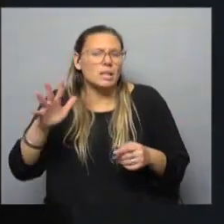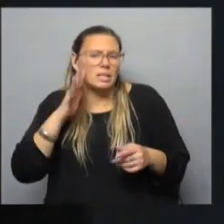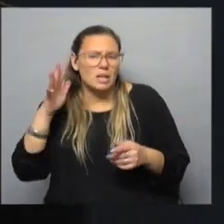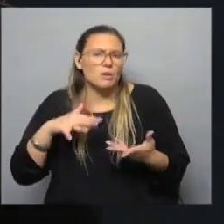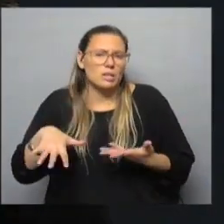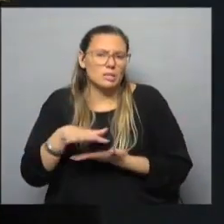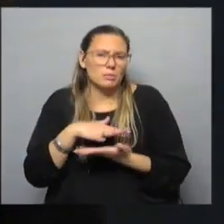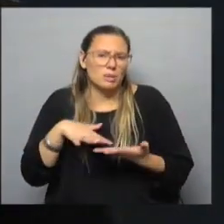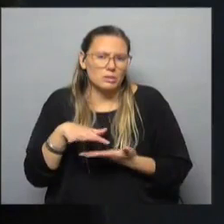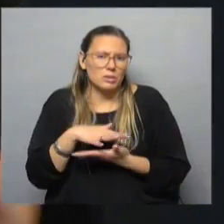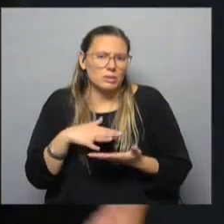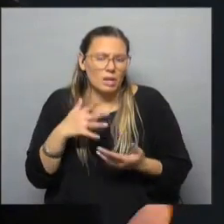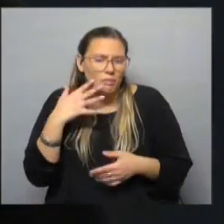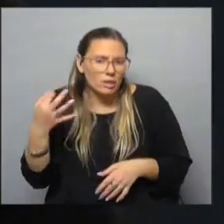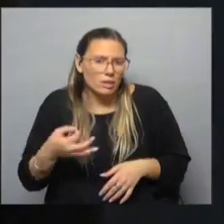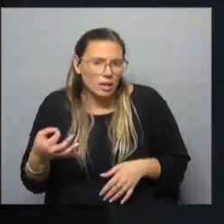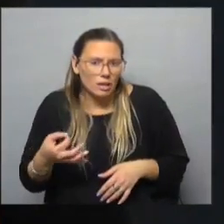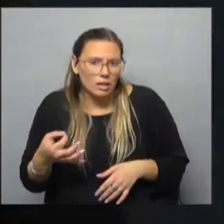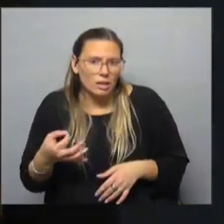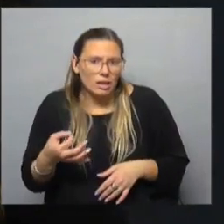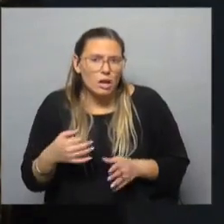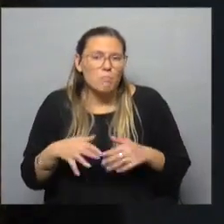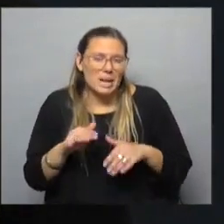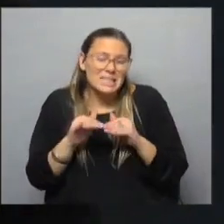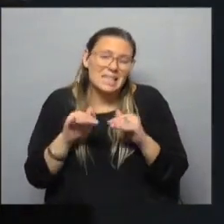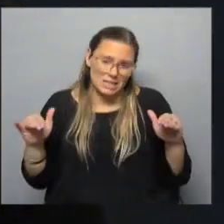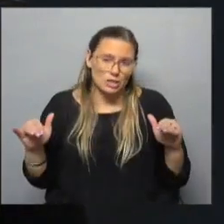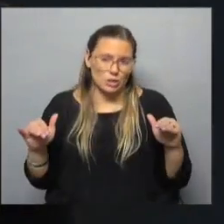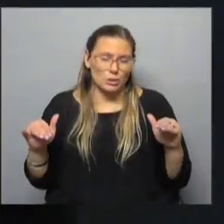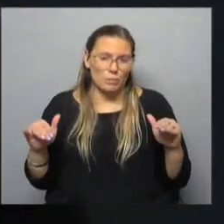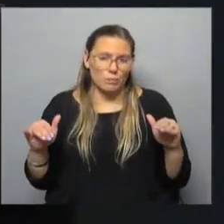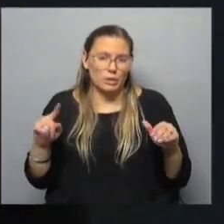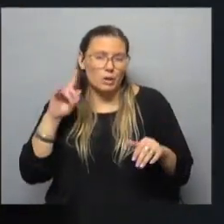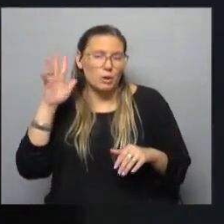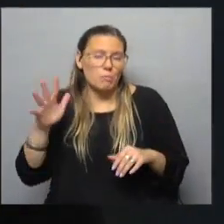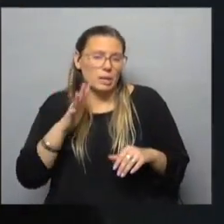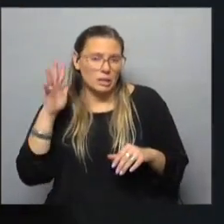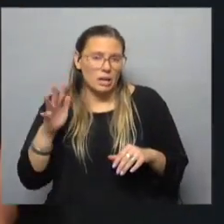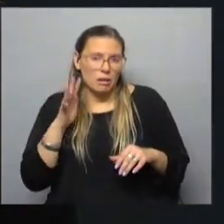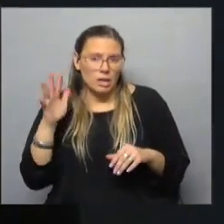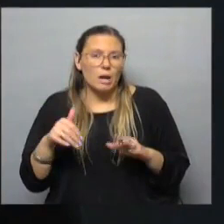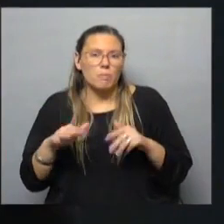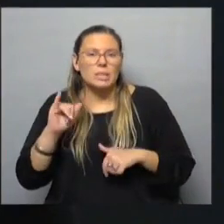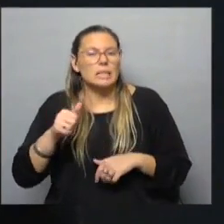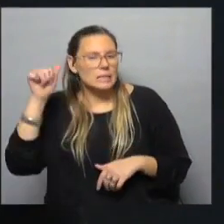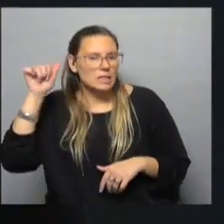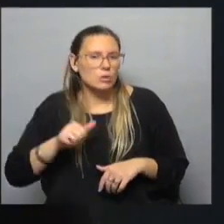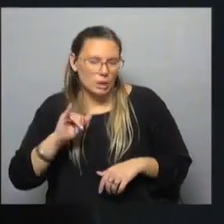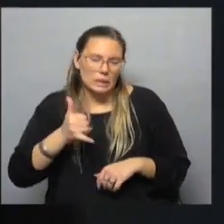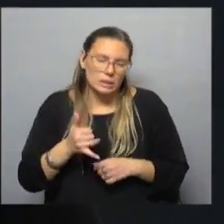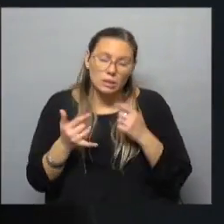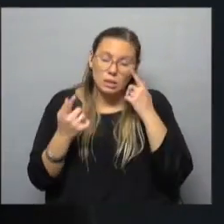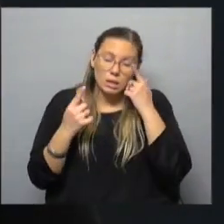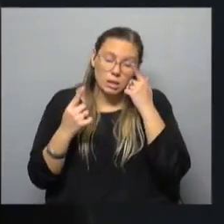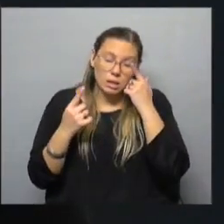cabeza de lo que iba a hacer y en realidad era mucho más sencillo de lo que parecía, más allá de que es una cirugía, ¿no? Pero